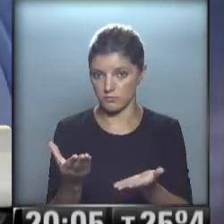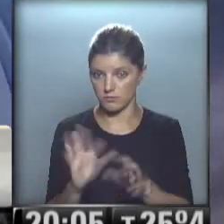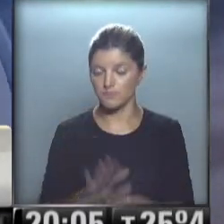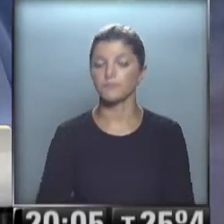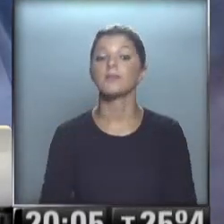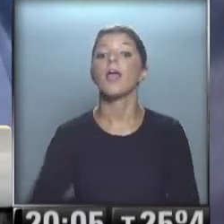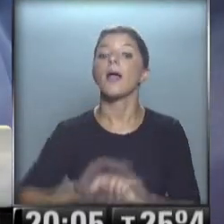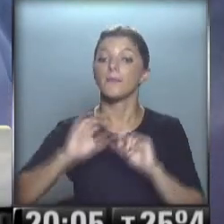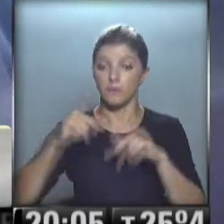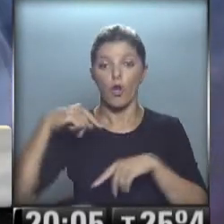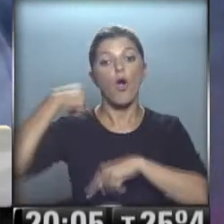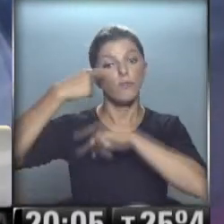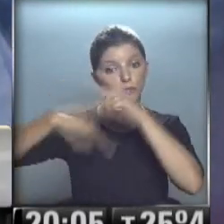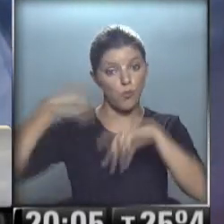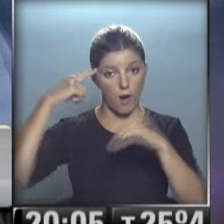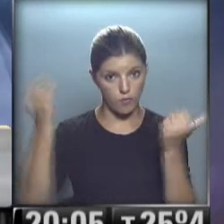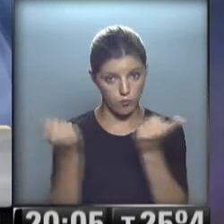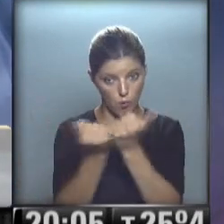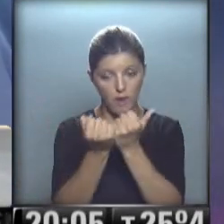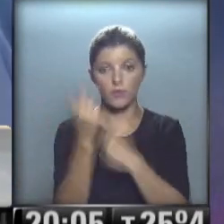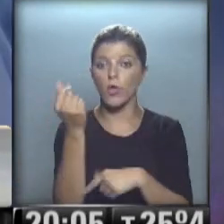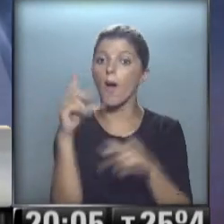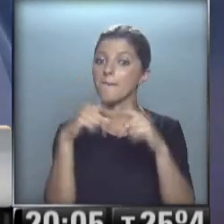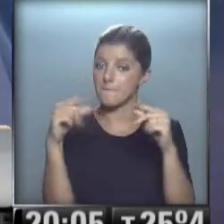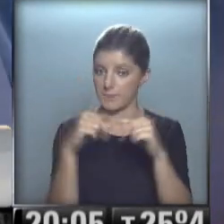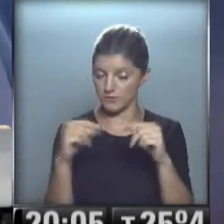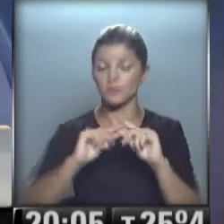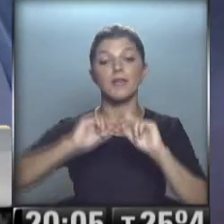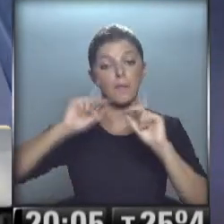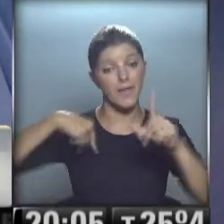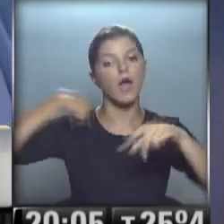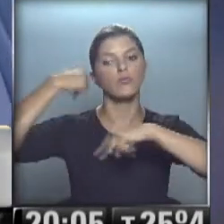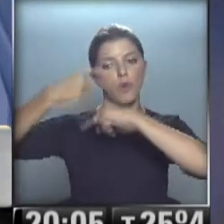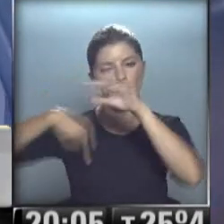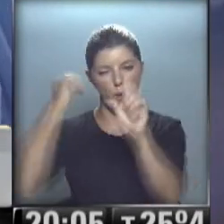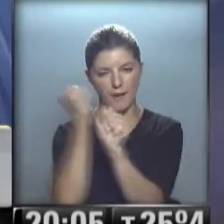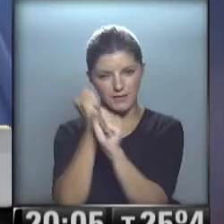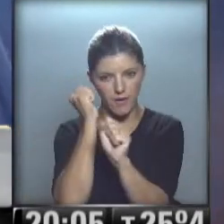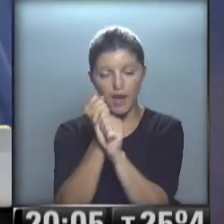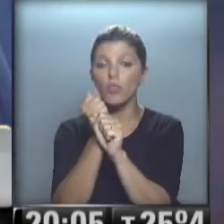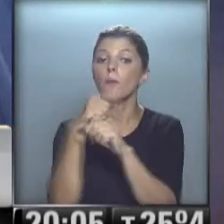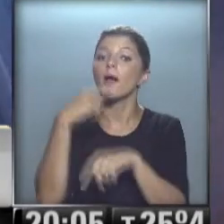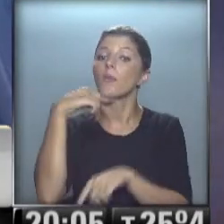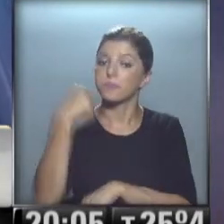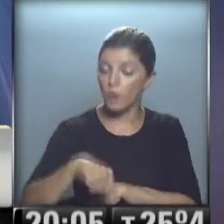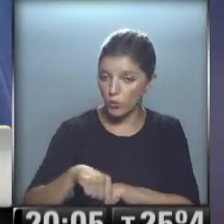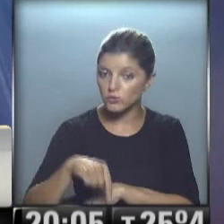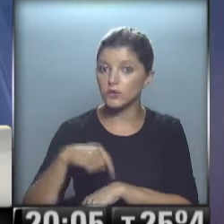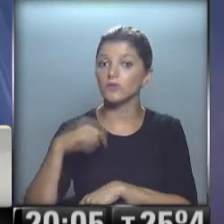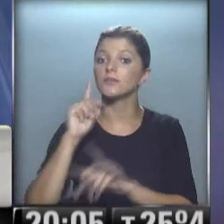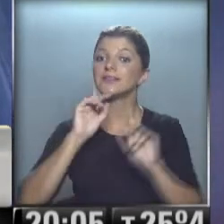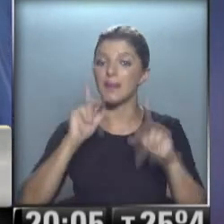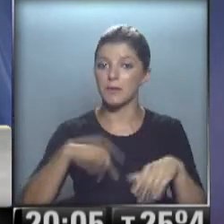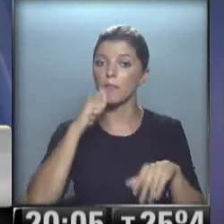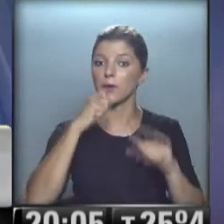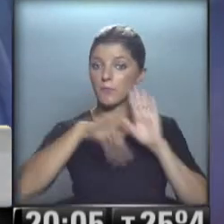Se mantienen los precios acordados, se va a continuar trabajando para mejorar el abastecimiento y la señalización,